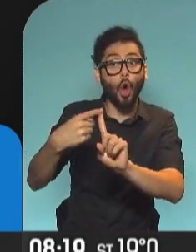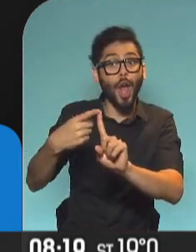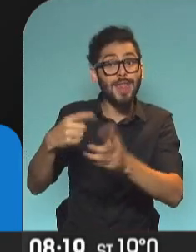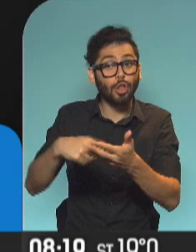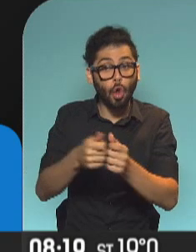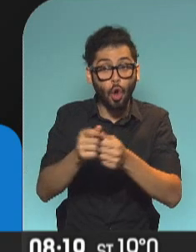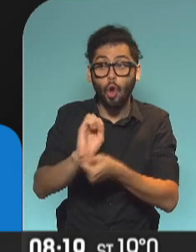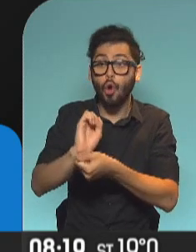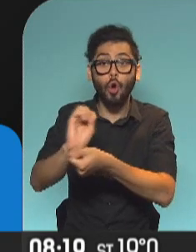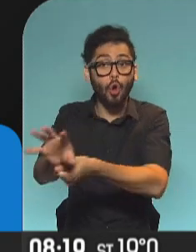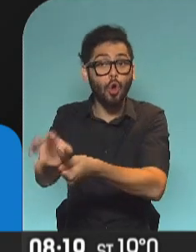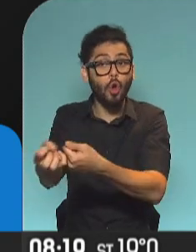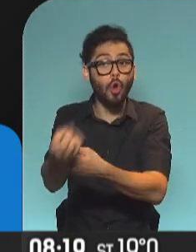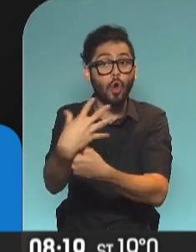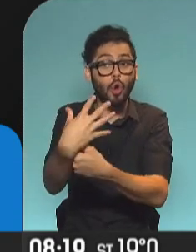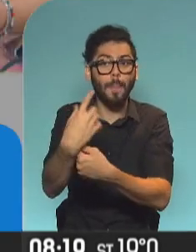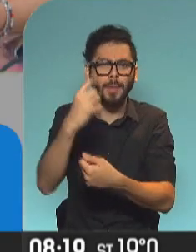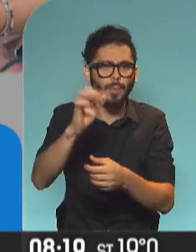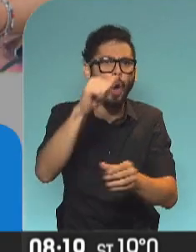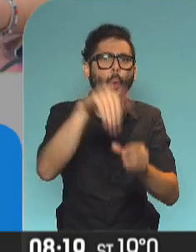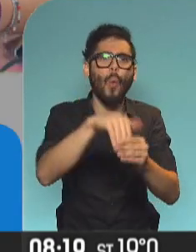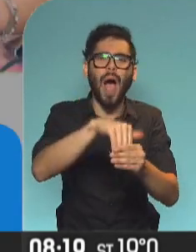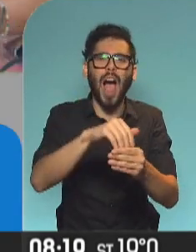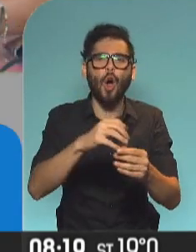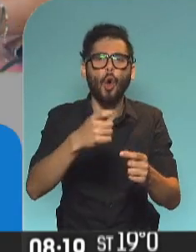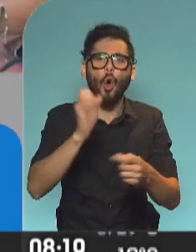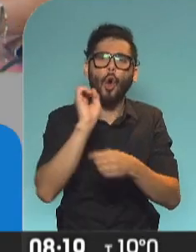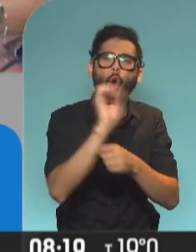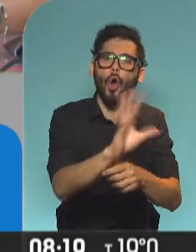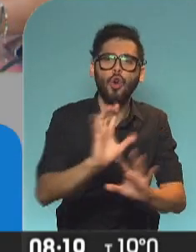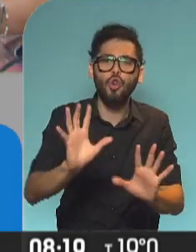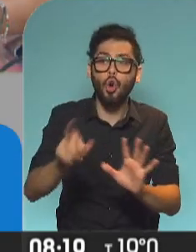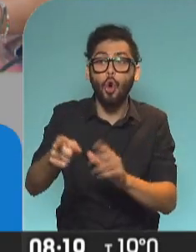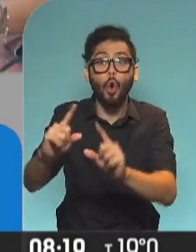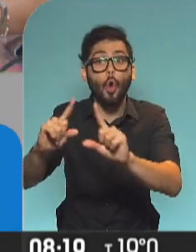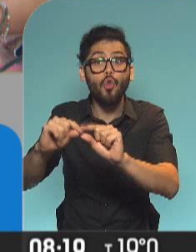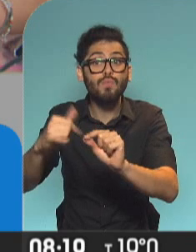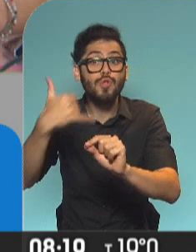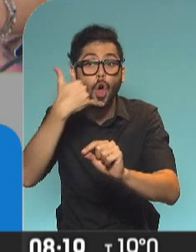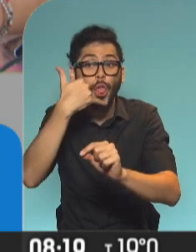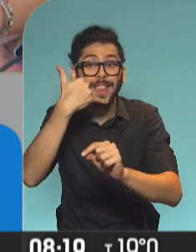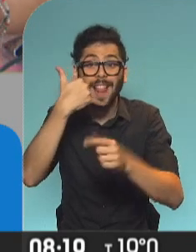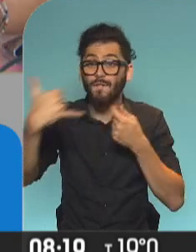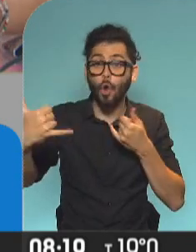en el celular sin hacerle una transferencia bancaria, sino a su número de teléfono. Vamos a